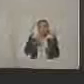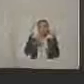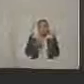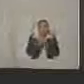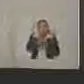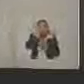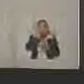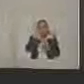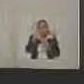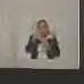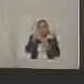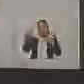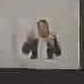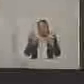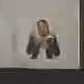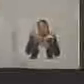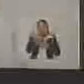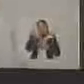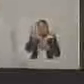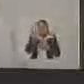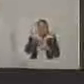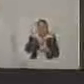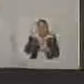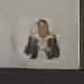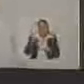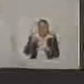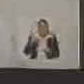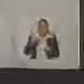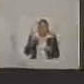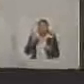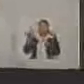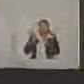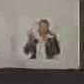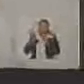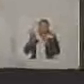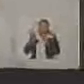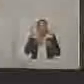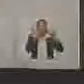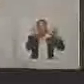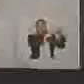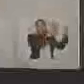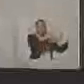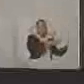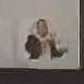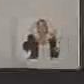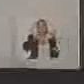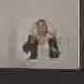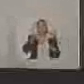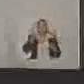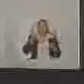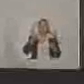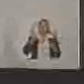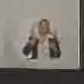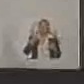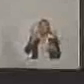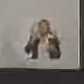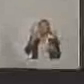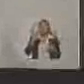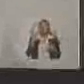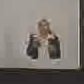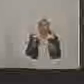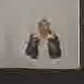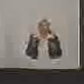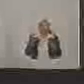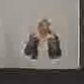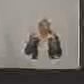dejar al hijo, podamos hacer un poco de ejercicio, que aquellos que no les dio tiempo, de 10 a 11 de la noche podamos hacer ejercicio, que